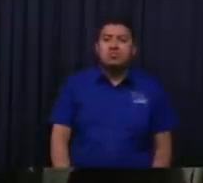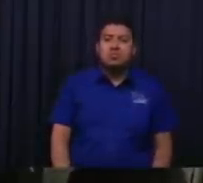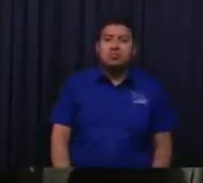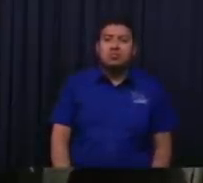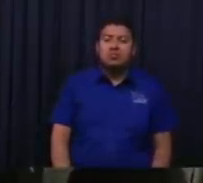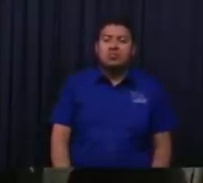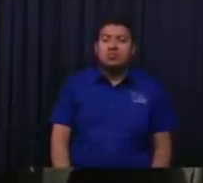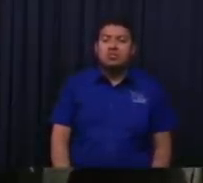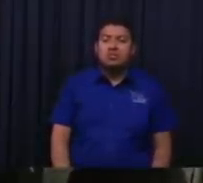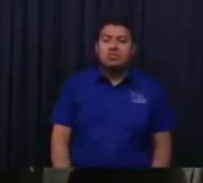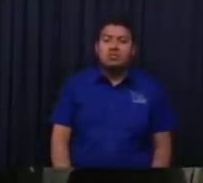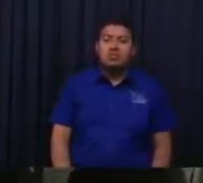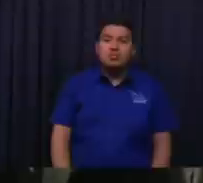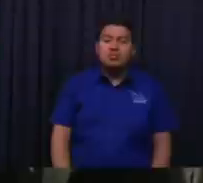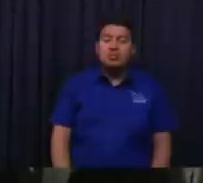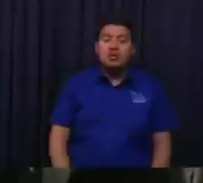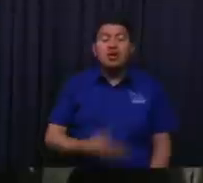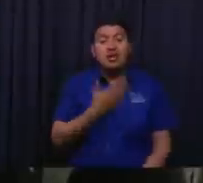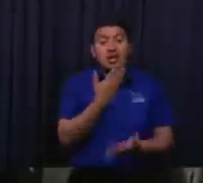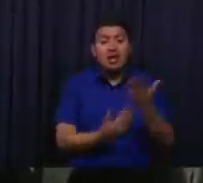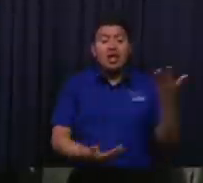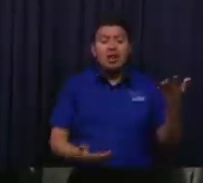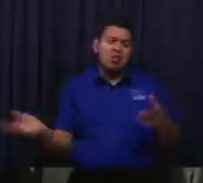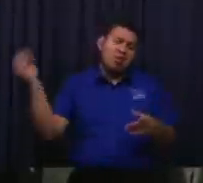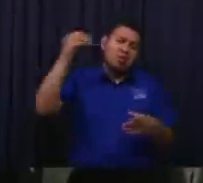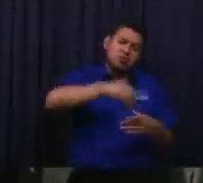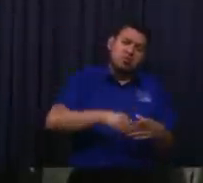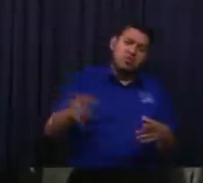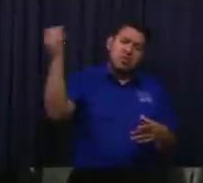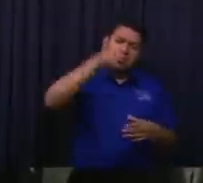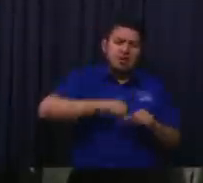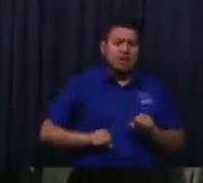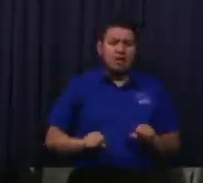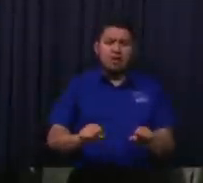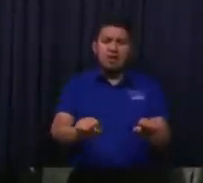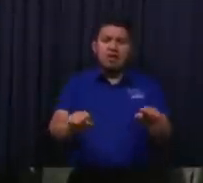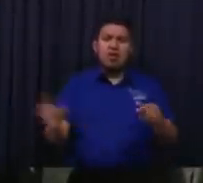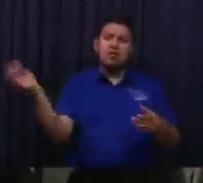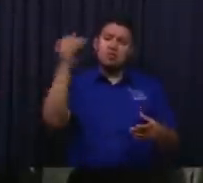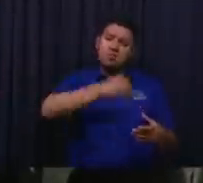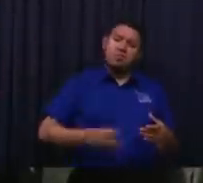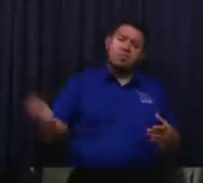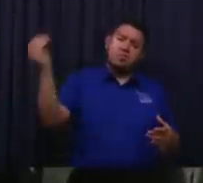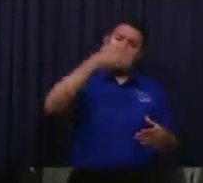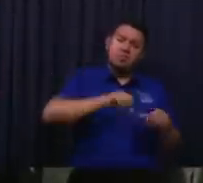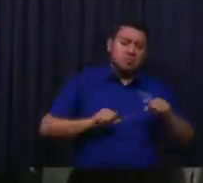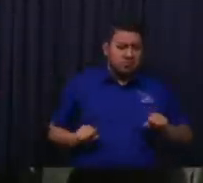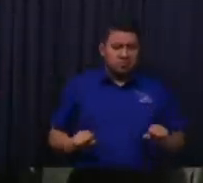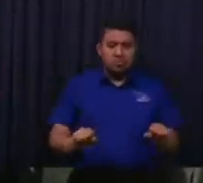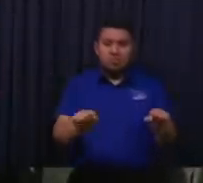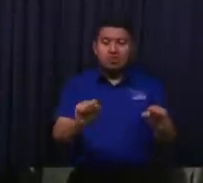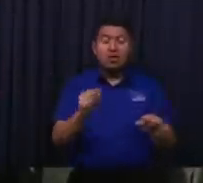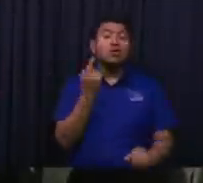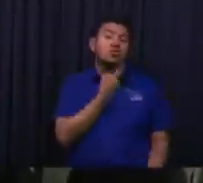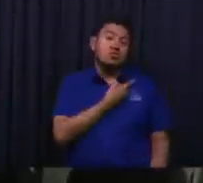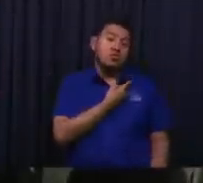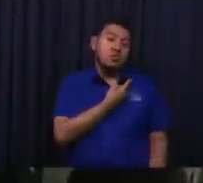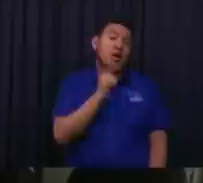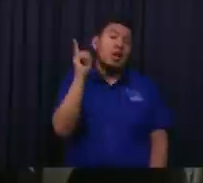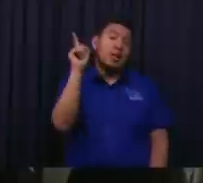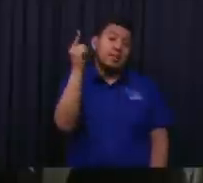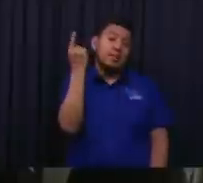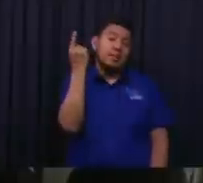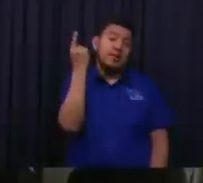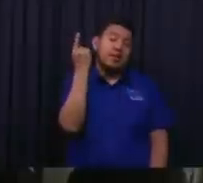supermercados, está bien, solito. Iría, sí, solito. Quizá la primera semana la